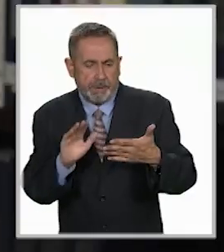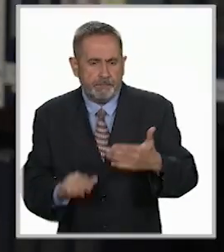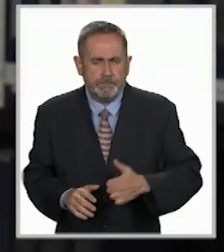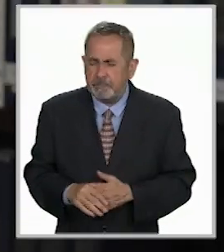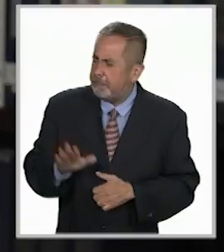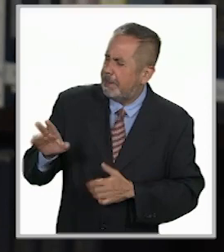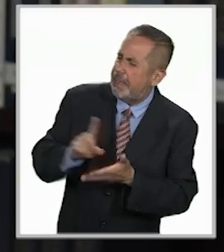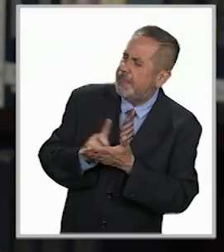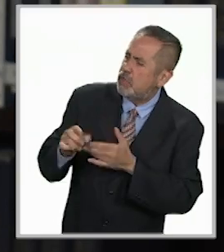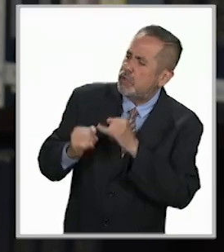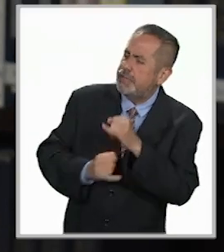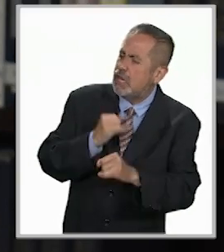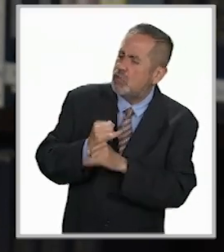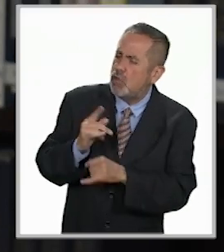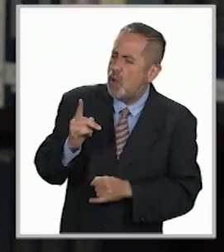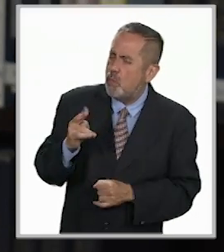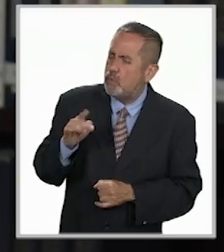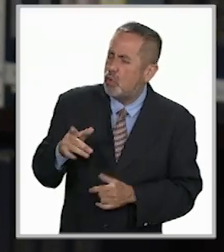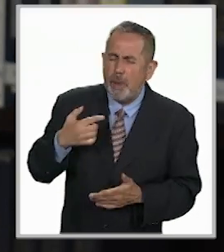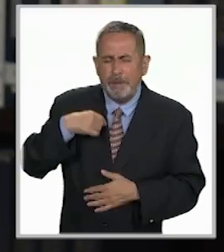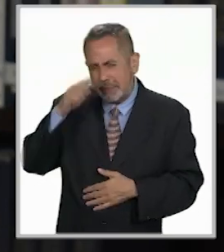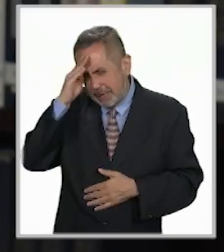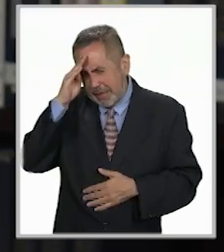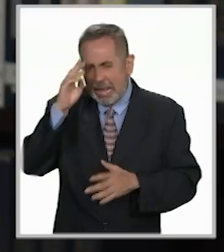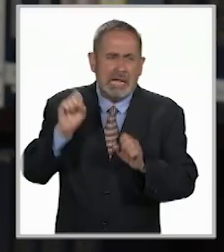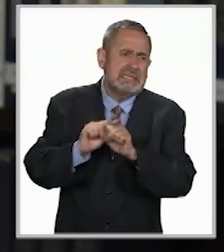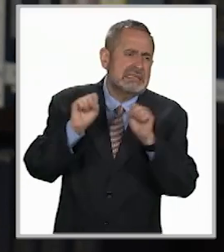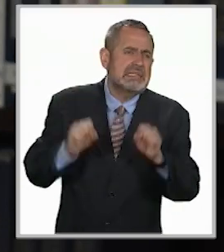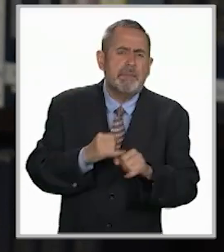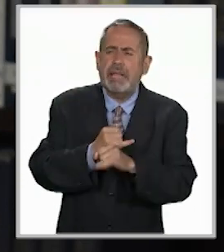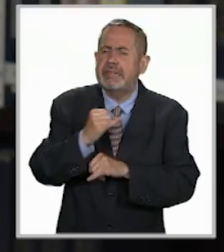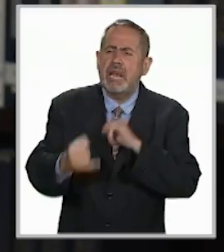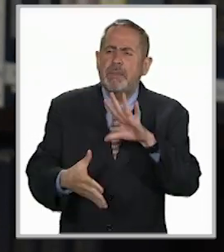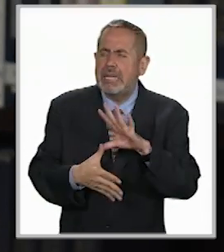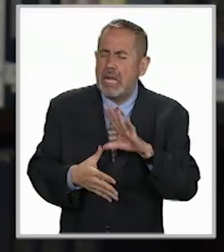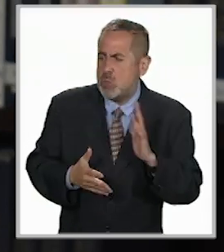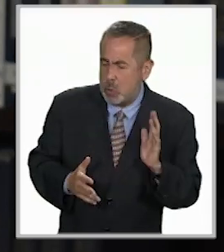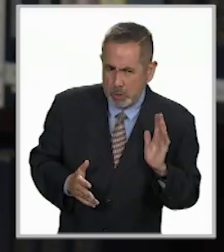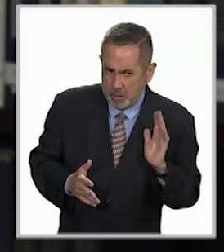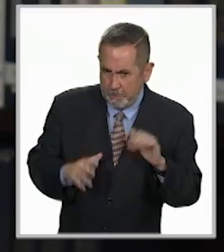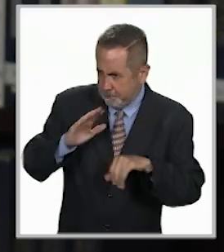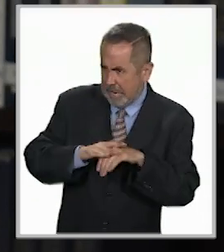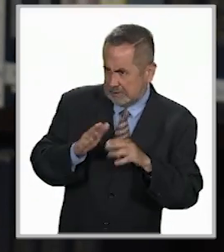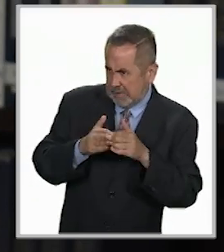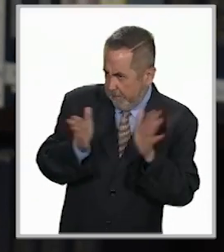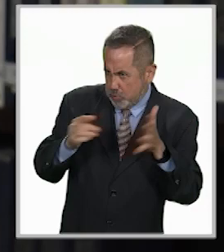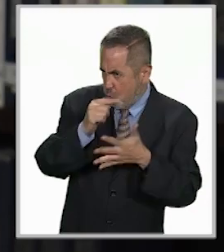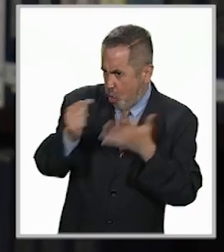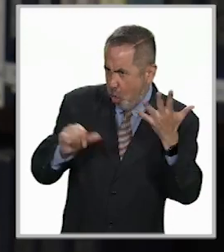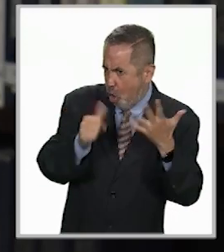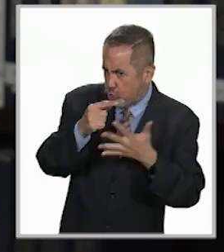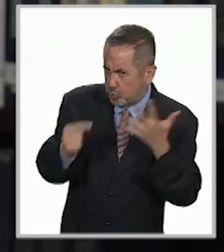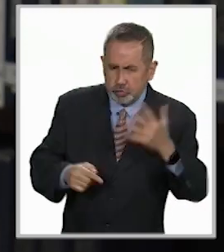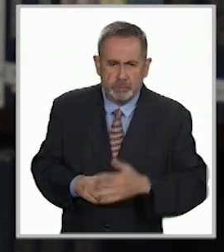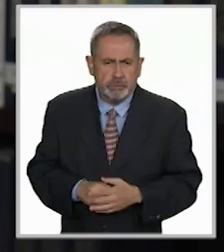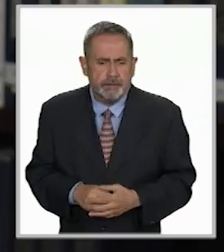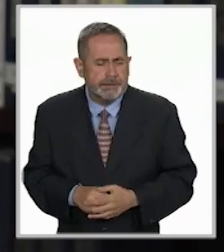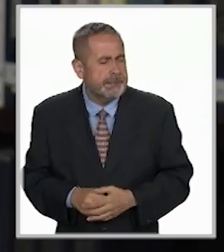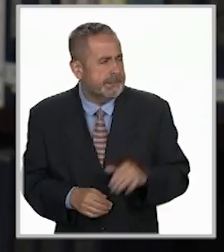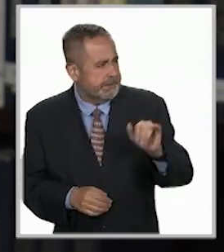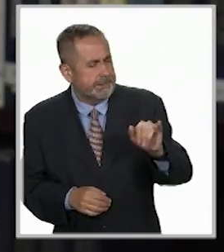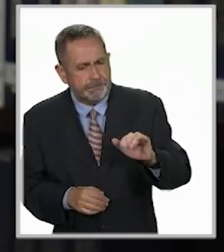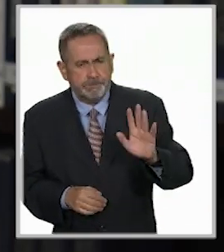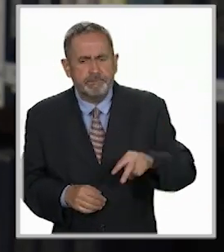Regularmente pensamos en derecho internacional público y pensamos en el sistema interamericano, pero es más amplio, ¿cierto?